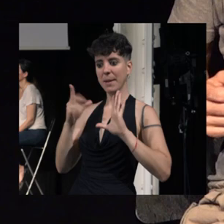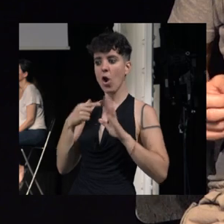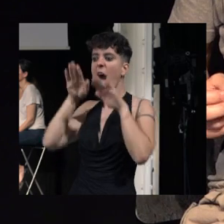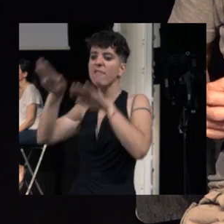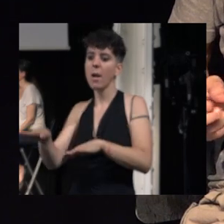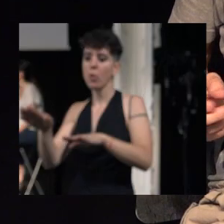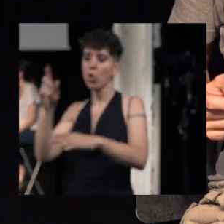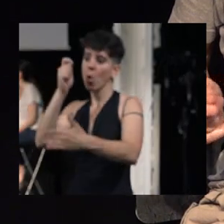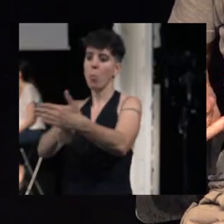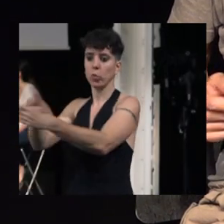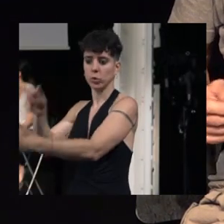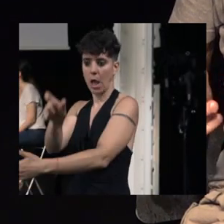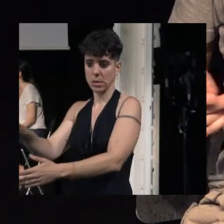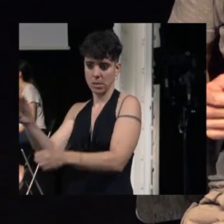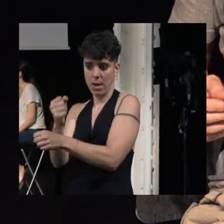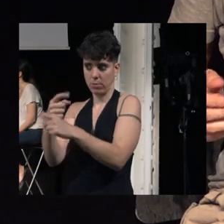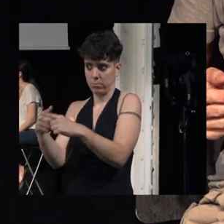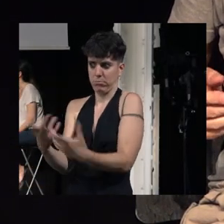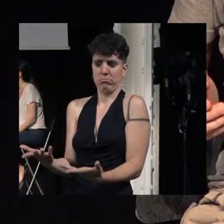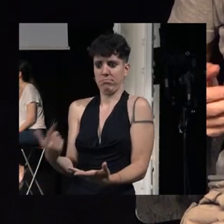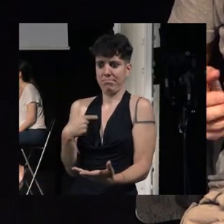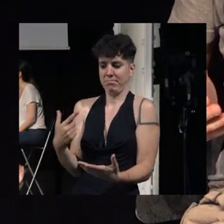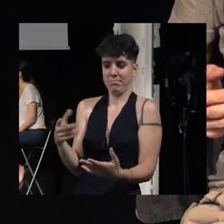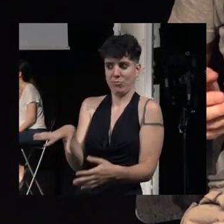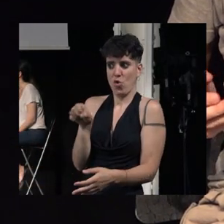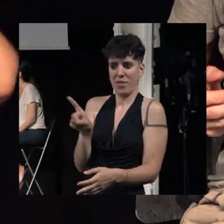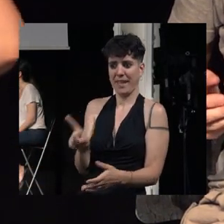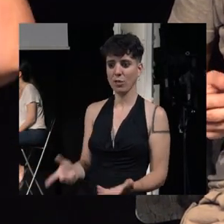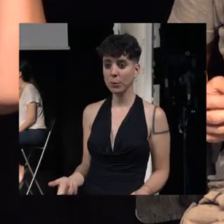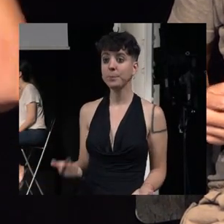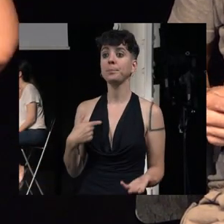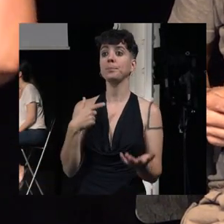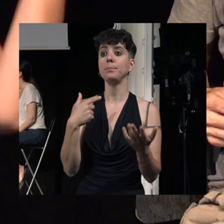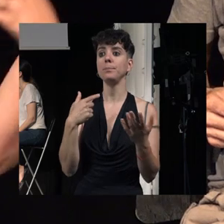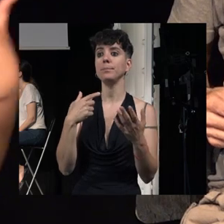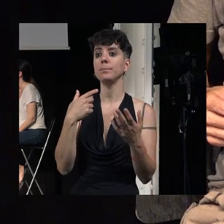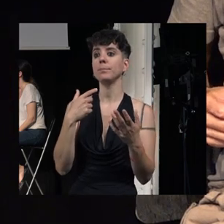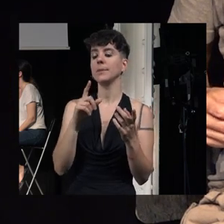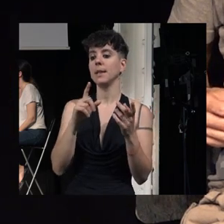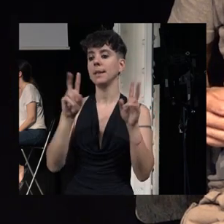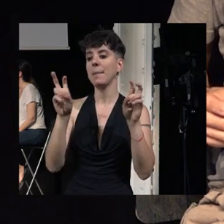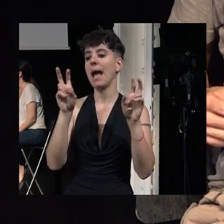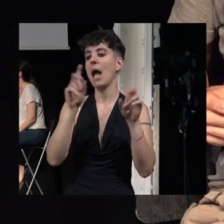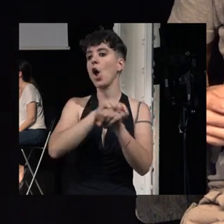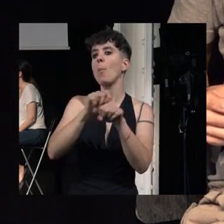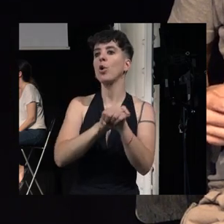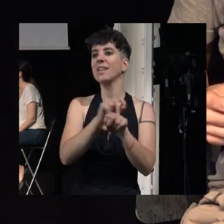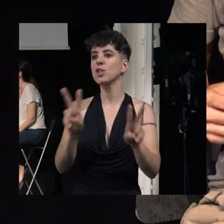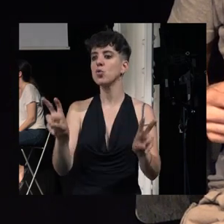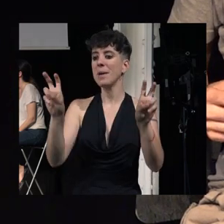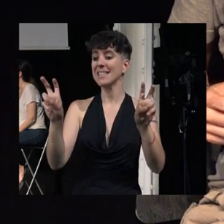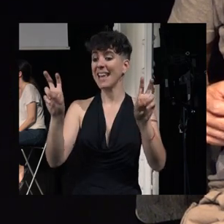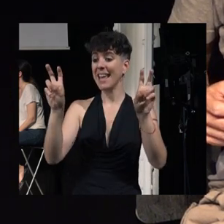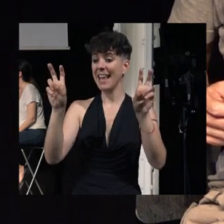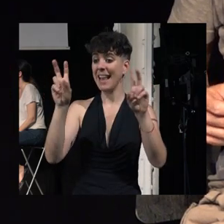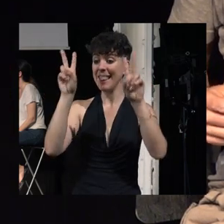Y bueno, yo creo que lo que serían los ayuntamientos del cambio o la nueva política o todas estas, ¿no? no, el tema trabajo